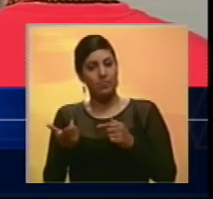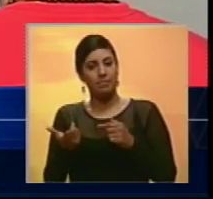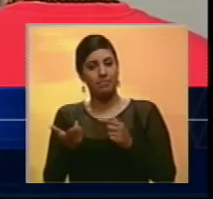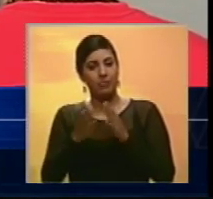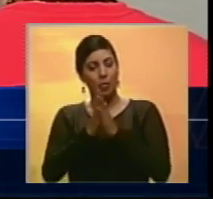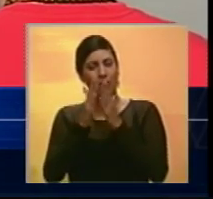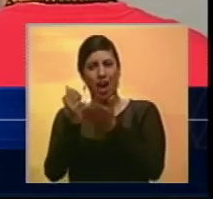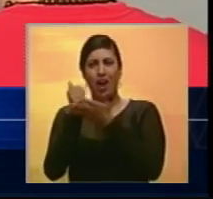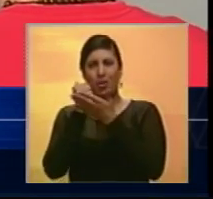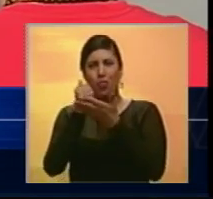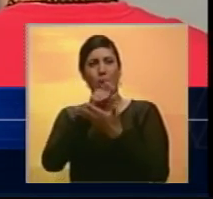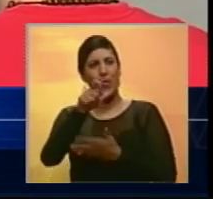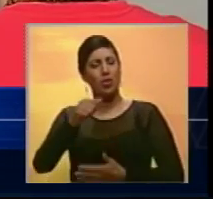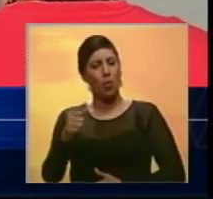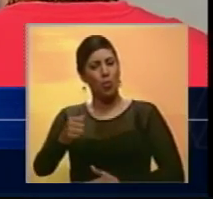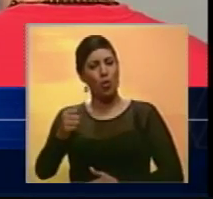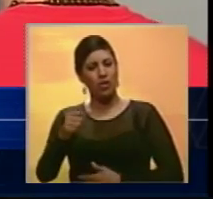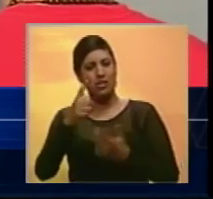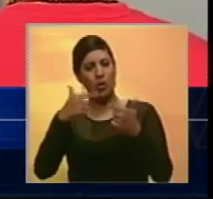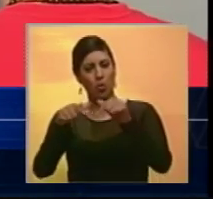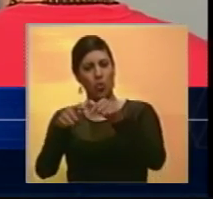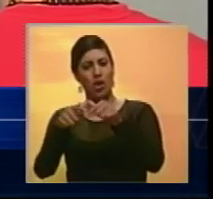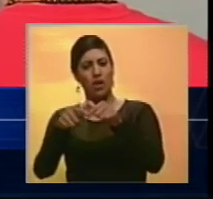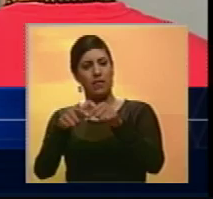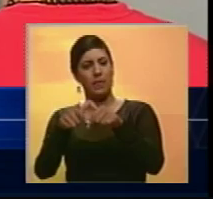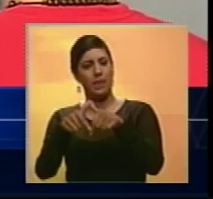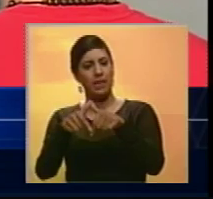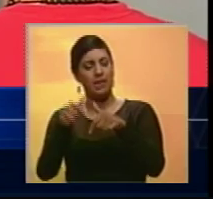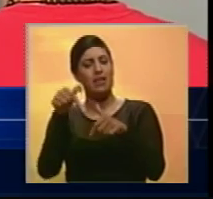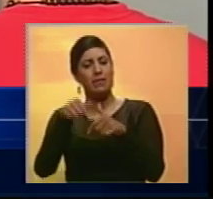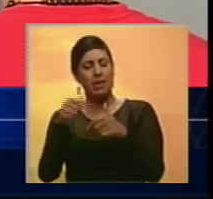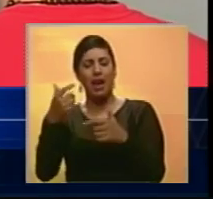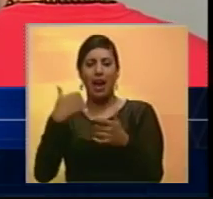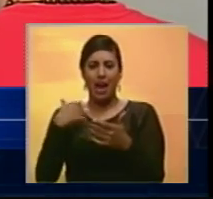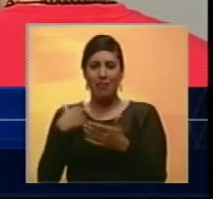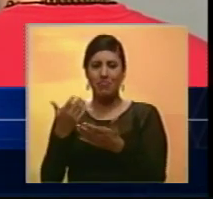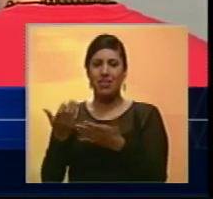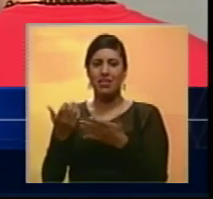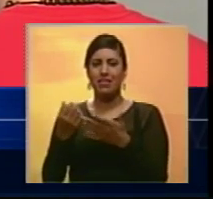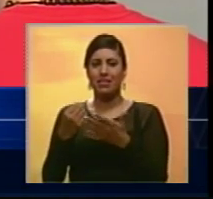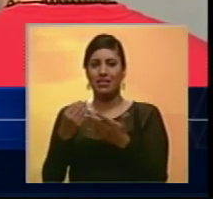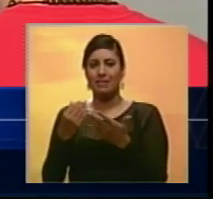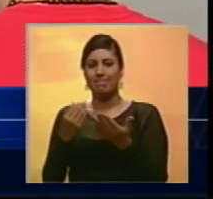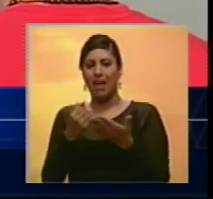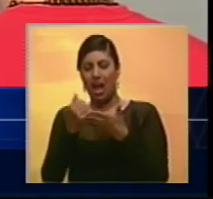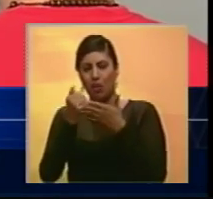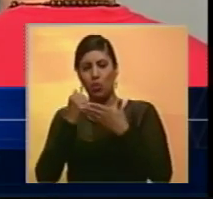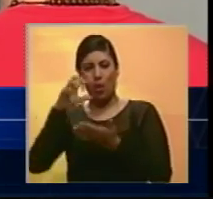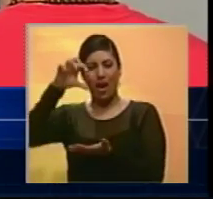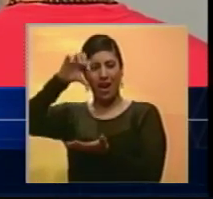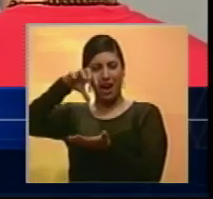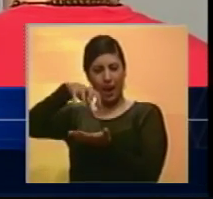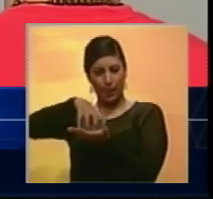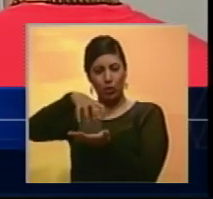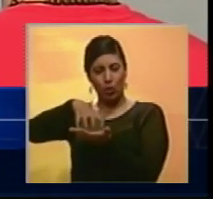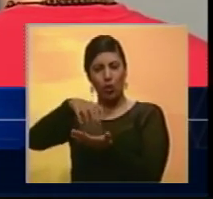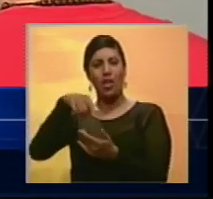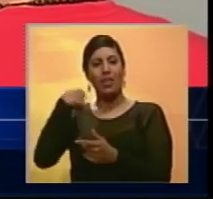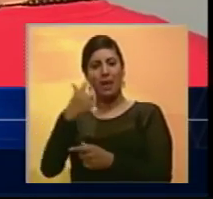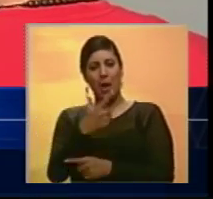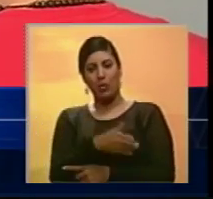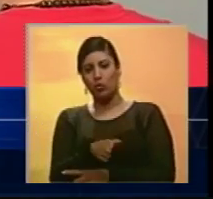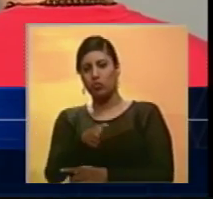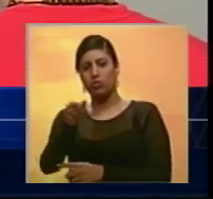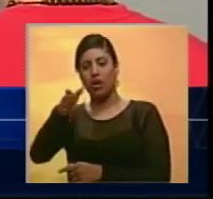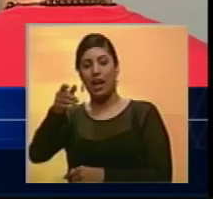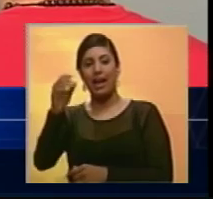pedí auxilio a la policía vial que estaban ahí y me llevaron hasta Capitolio, creo. Ahí agarré una camionetica y me